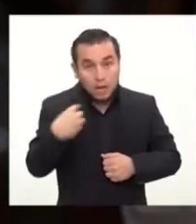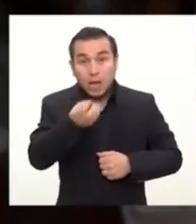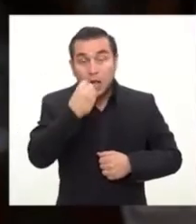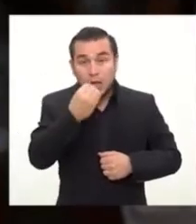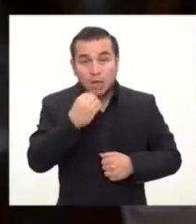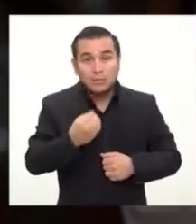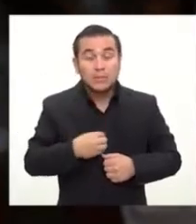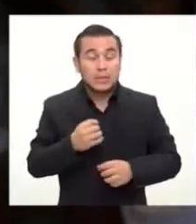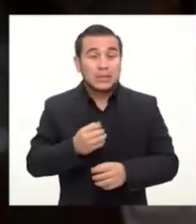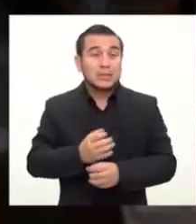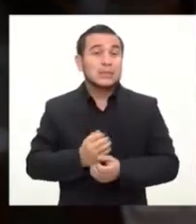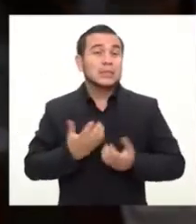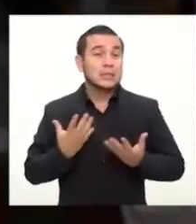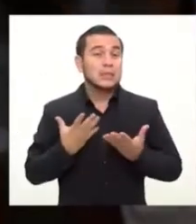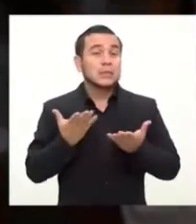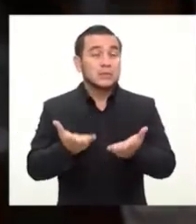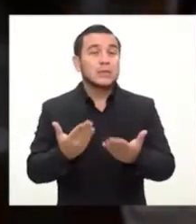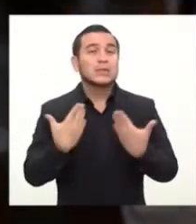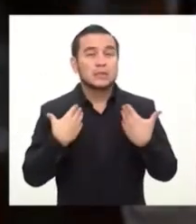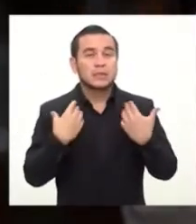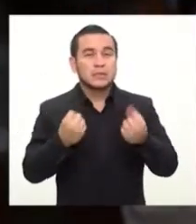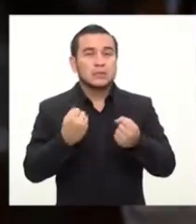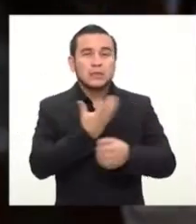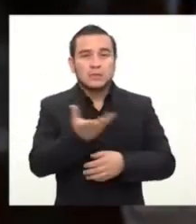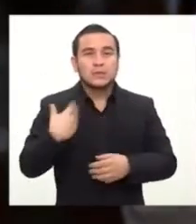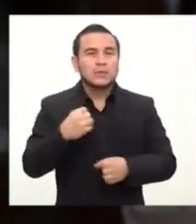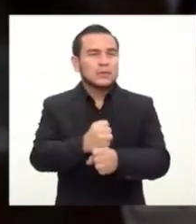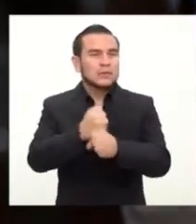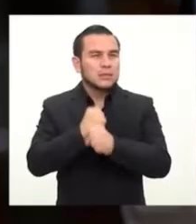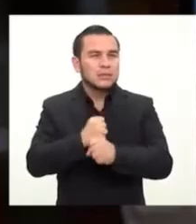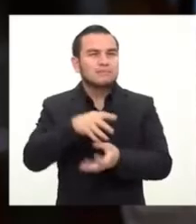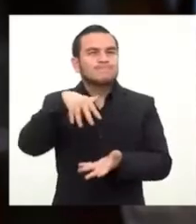alimentación salud y seguridad al pueblo salvadoreño